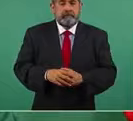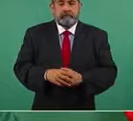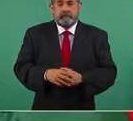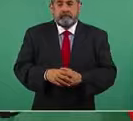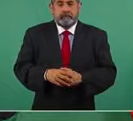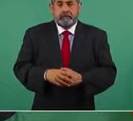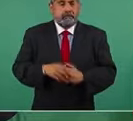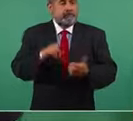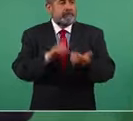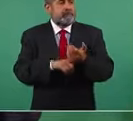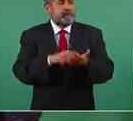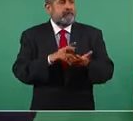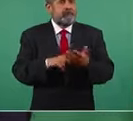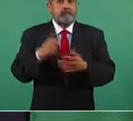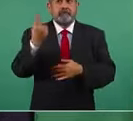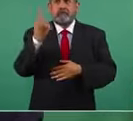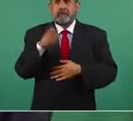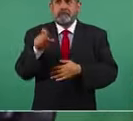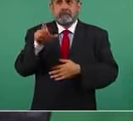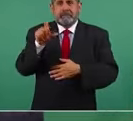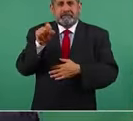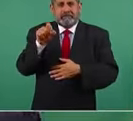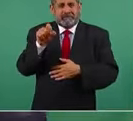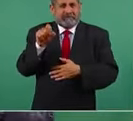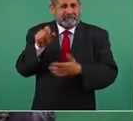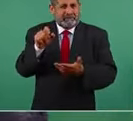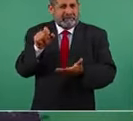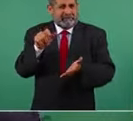está valuado en 120,